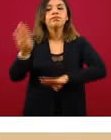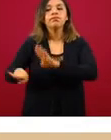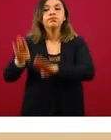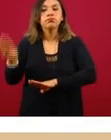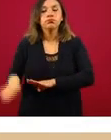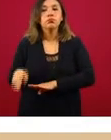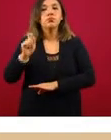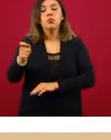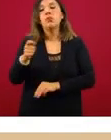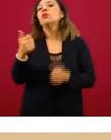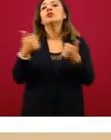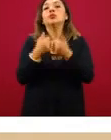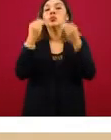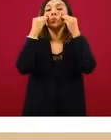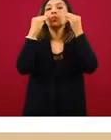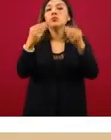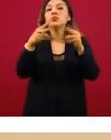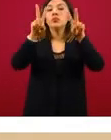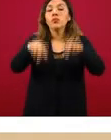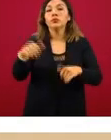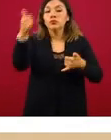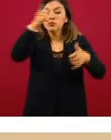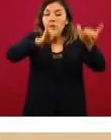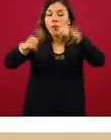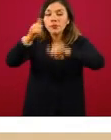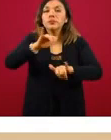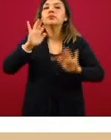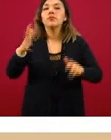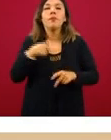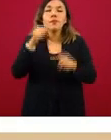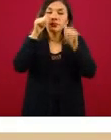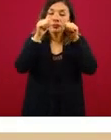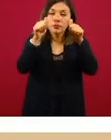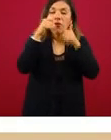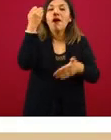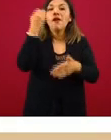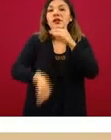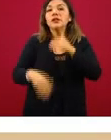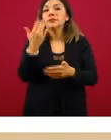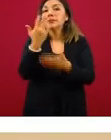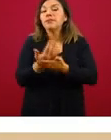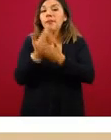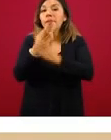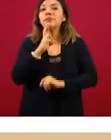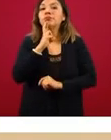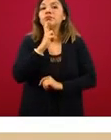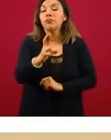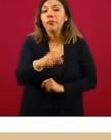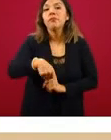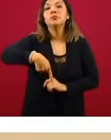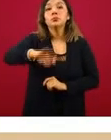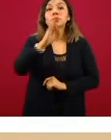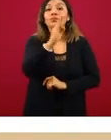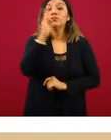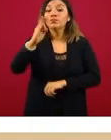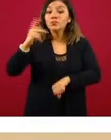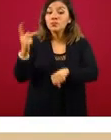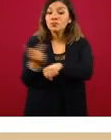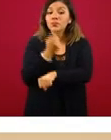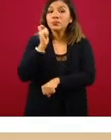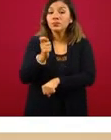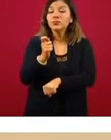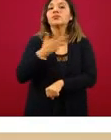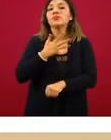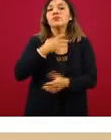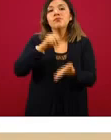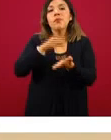defunciones que tienen una muestra de laboratorio que está pendiente de ser emitido el resultado, pero que por fecha de ocurrencia, estas